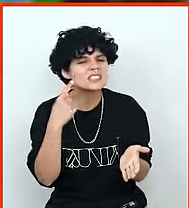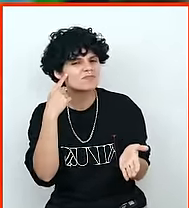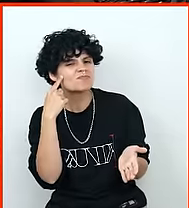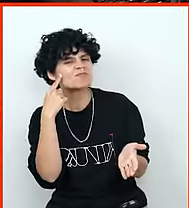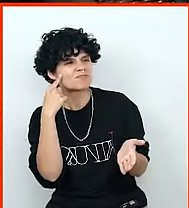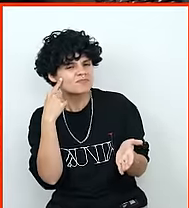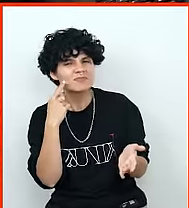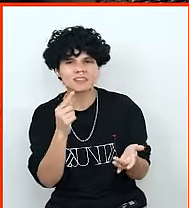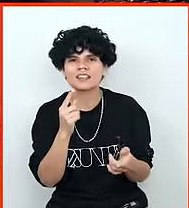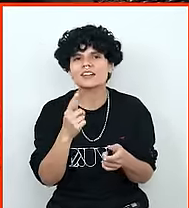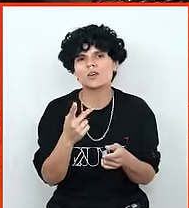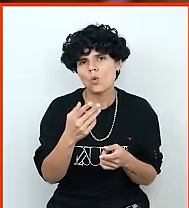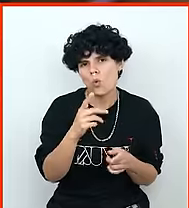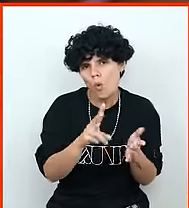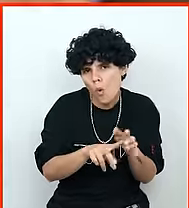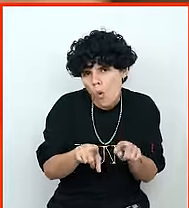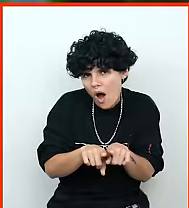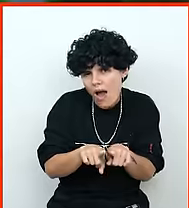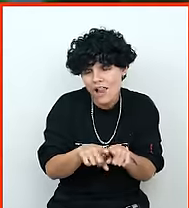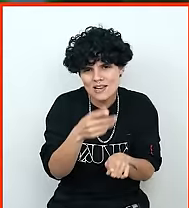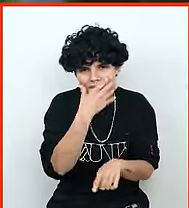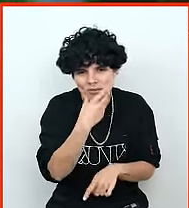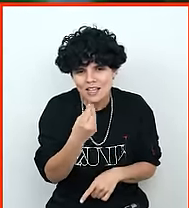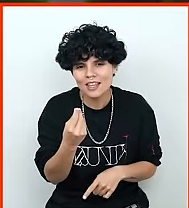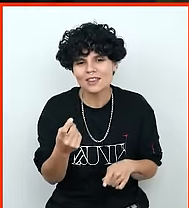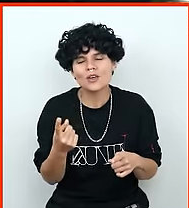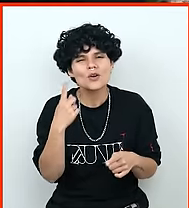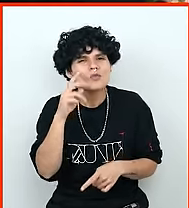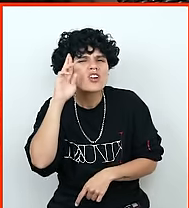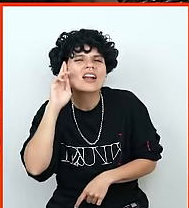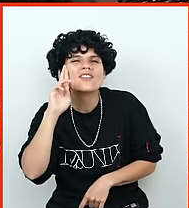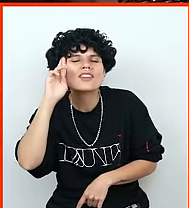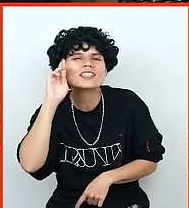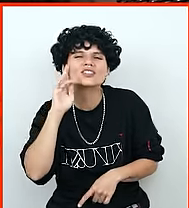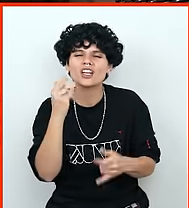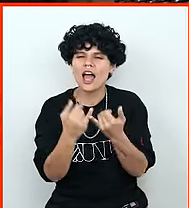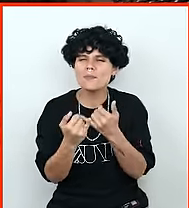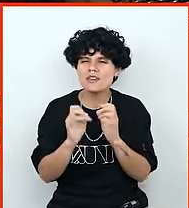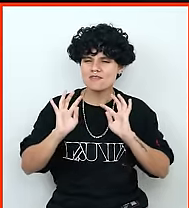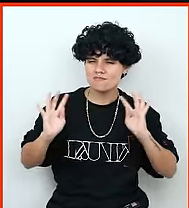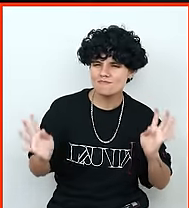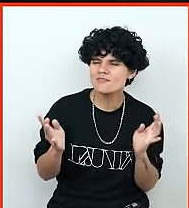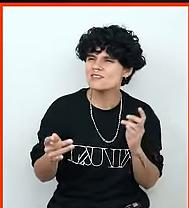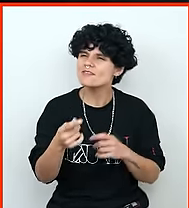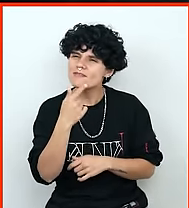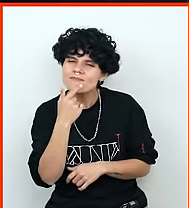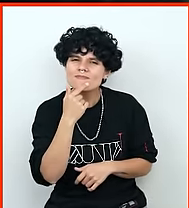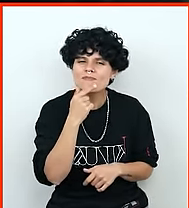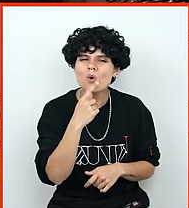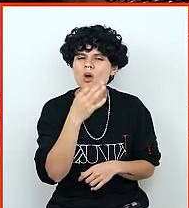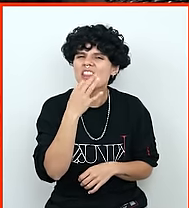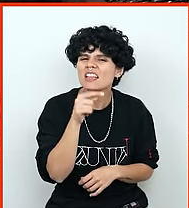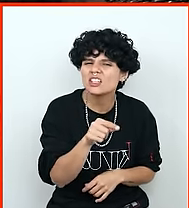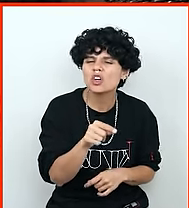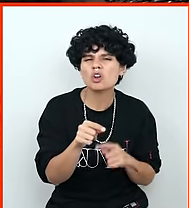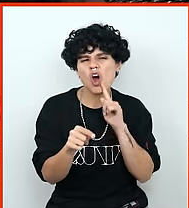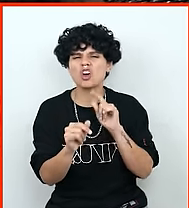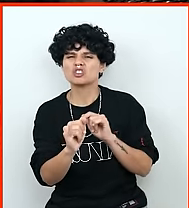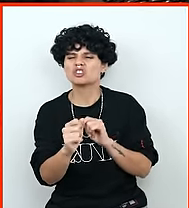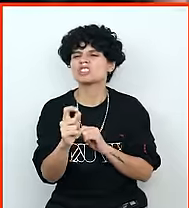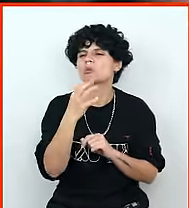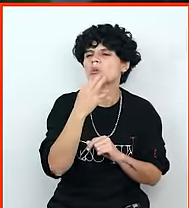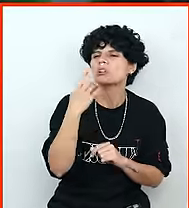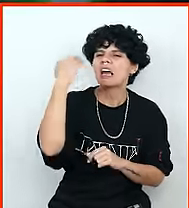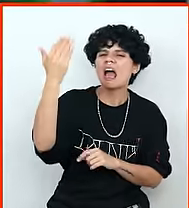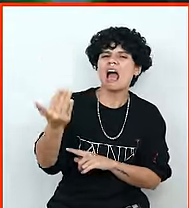weón? Y es bonito, es igual, pues yo creo, ¿sí?, que es algo mágico que tiene el rap, la conversa de los amigos, la cantar, no, este weón lo dijo porque